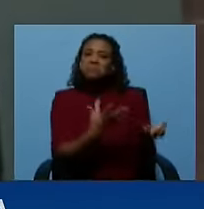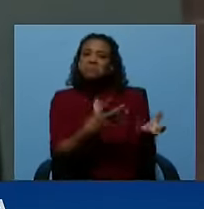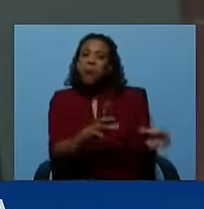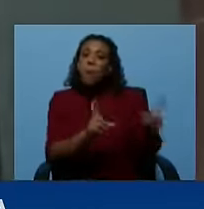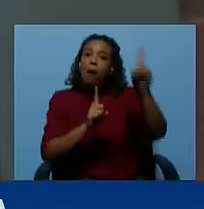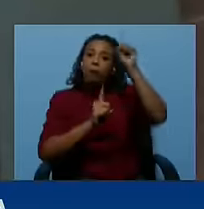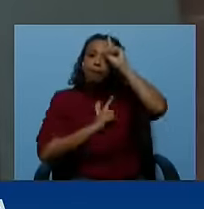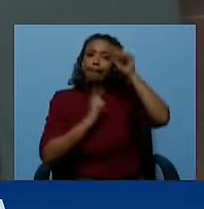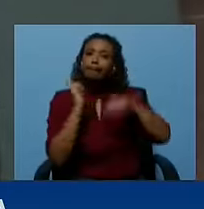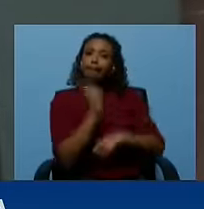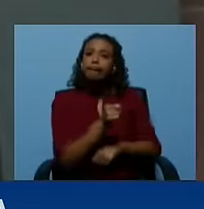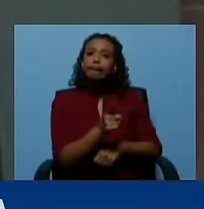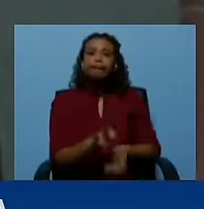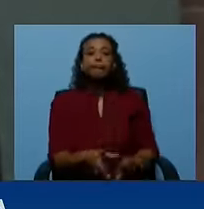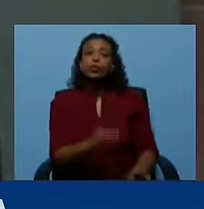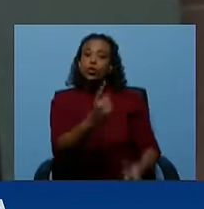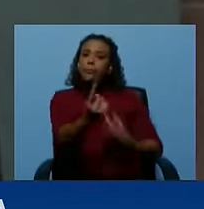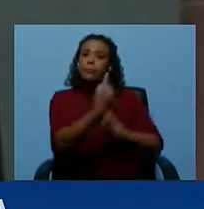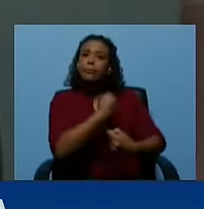te vas a secar, compadre.